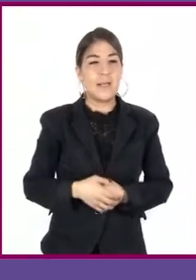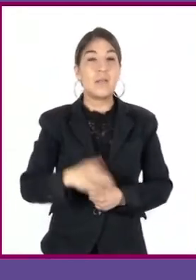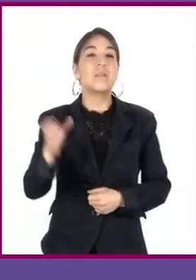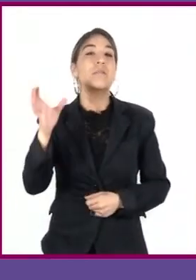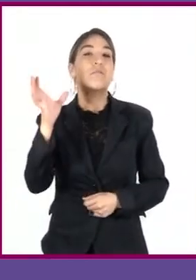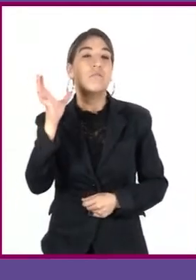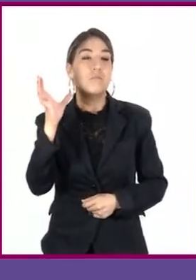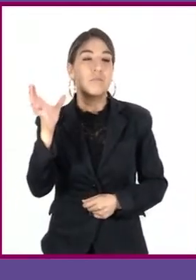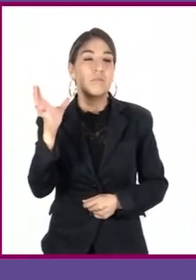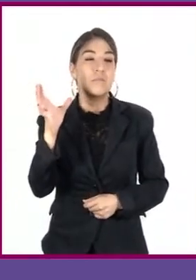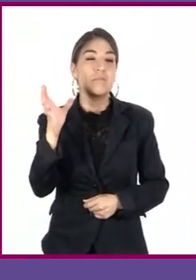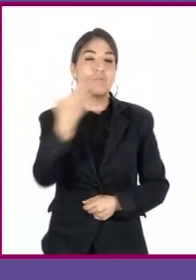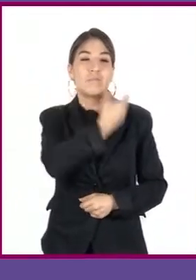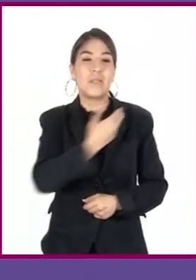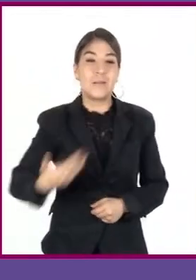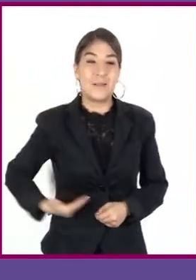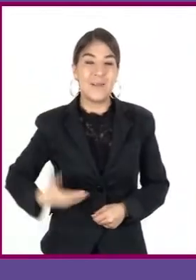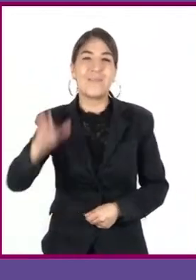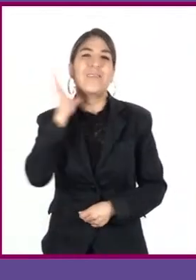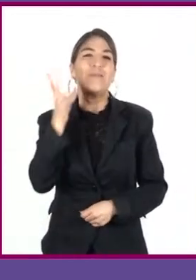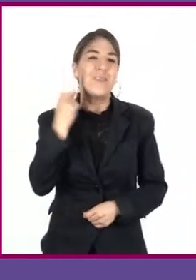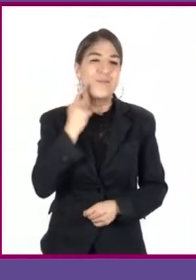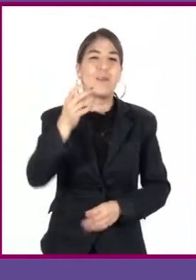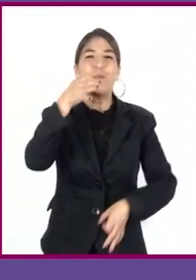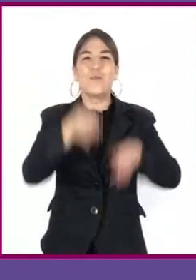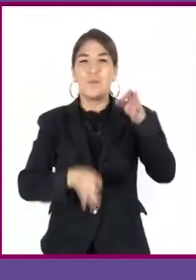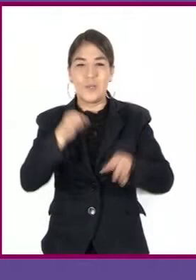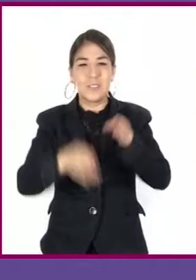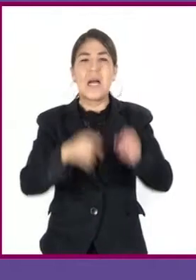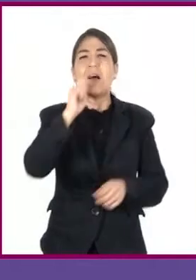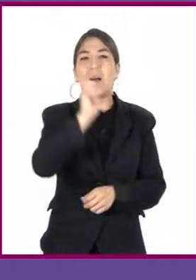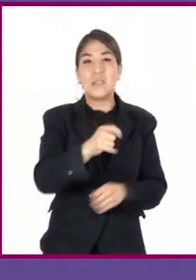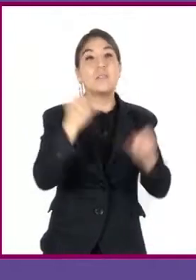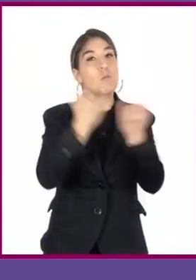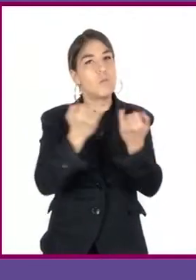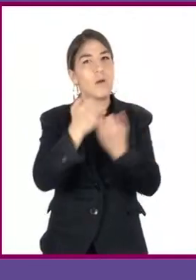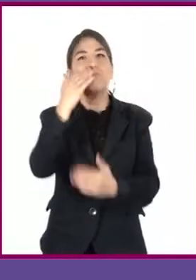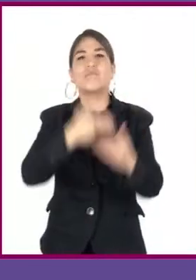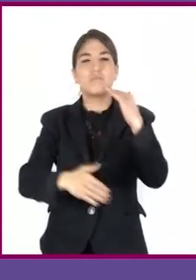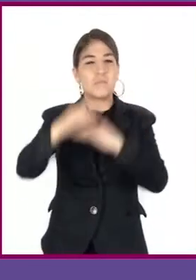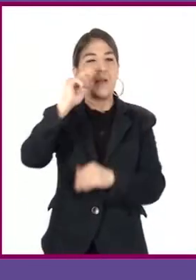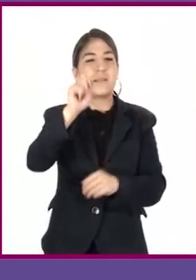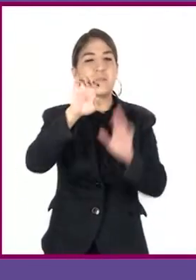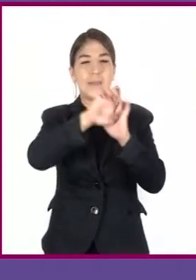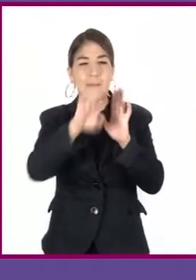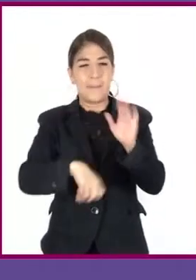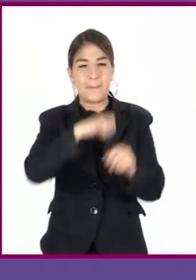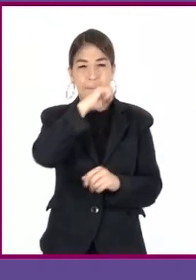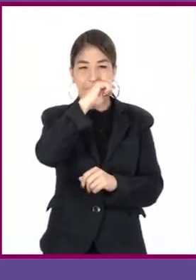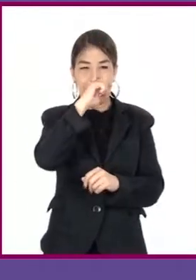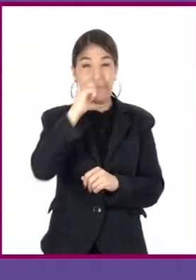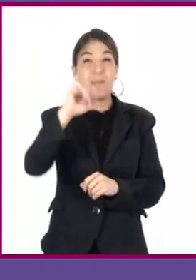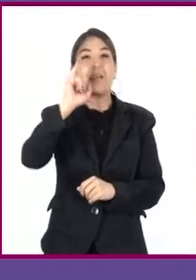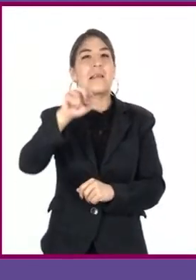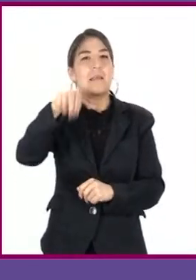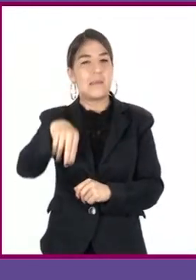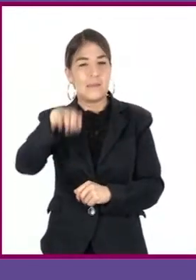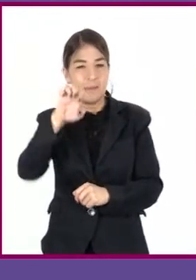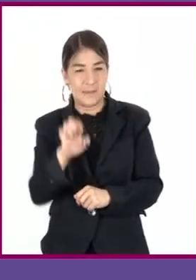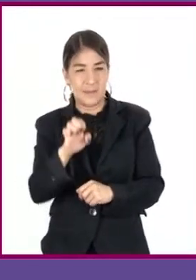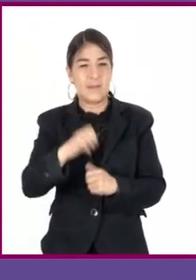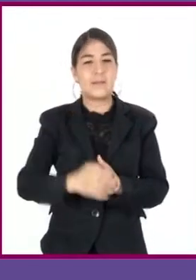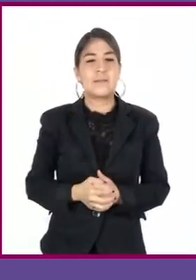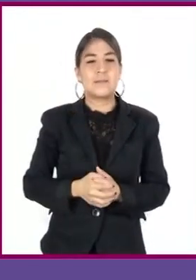ejecutivo, legislativo y judicial, y de los organismos autónomos, ejemplo, el Instituto Nacional